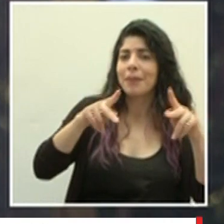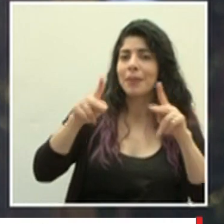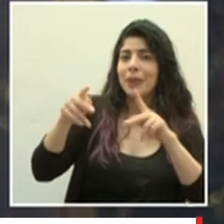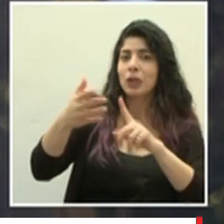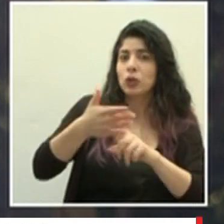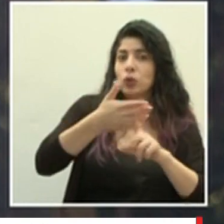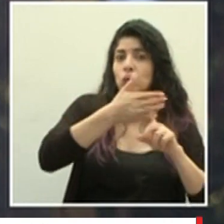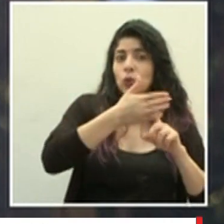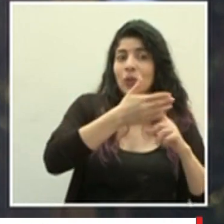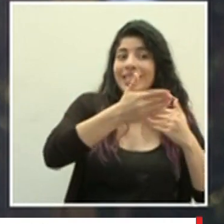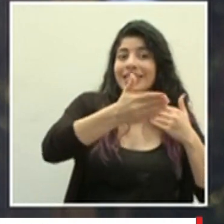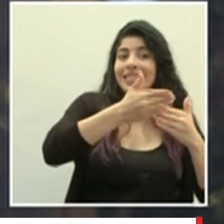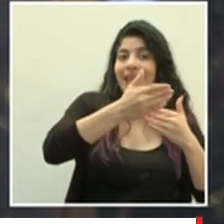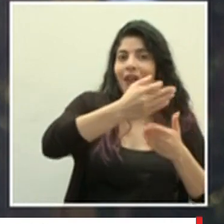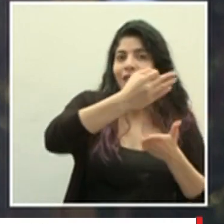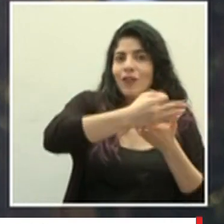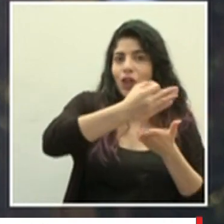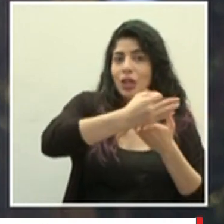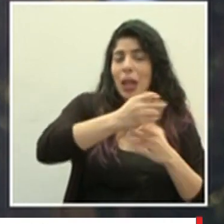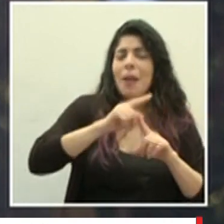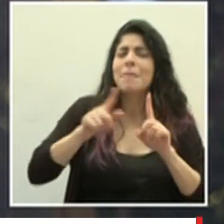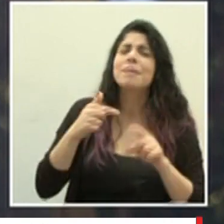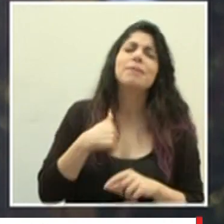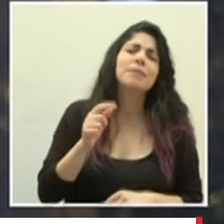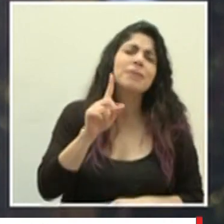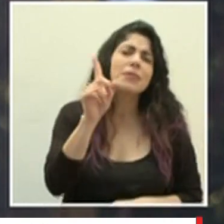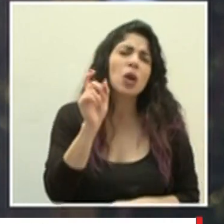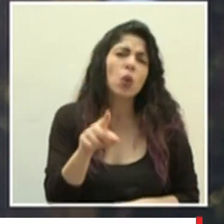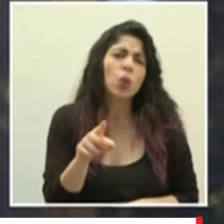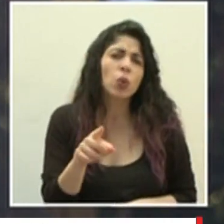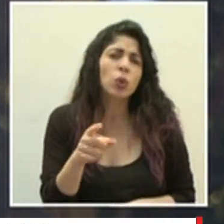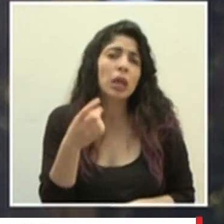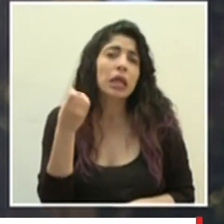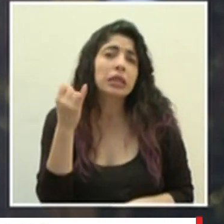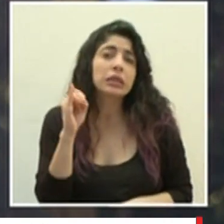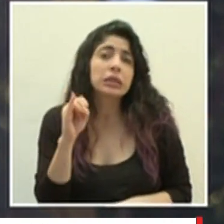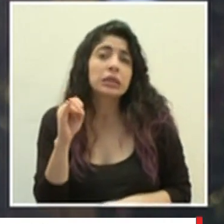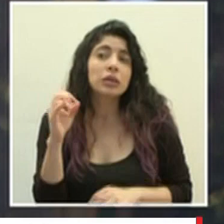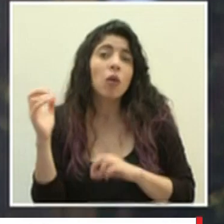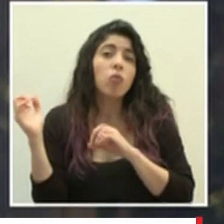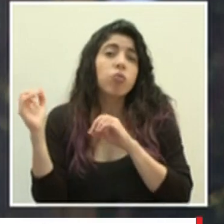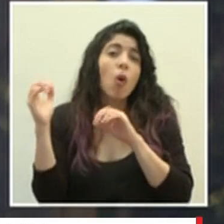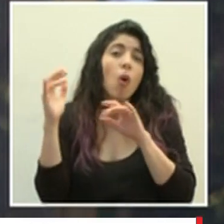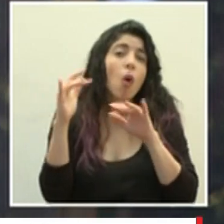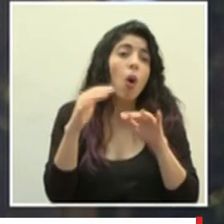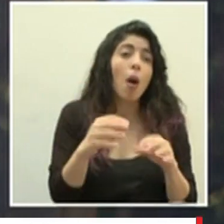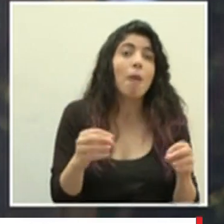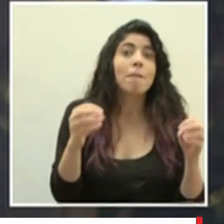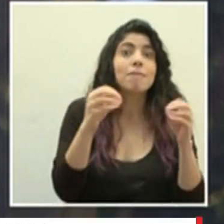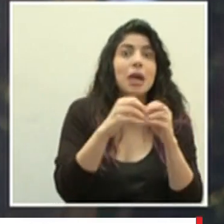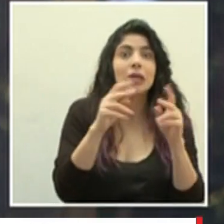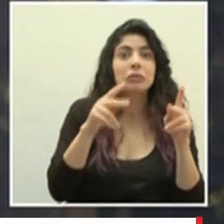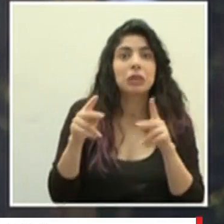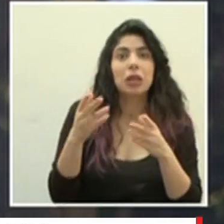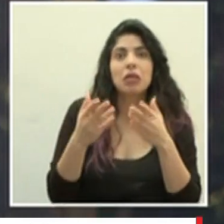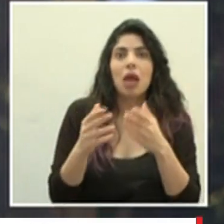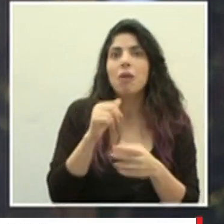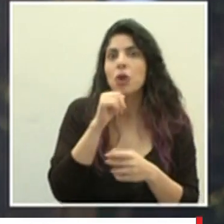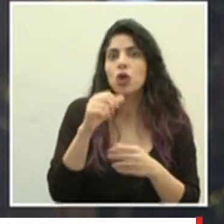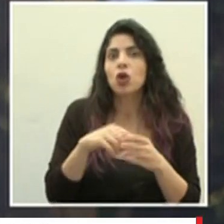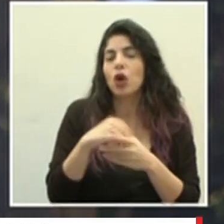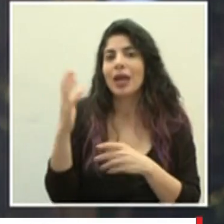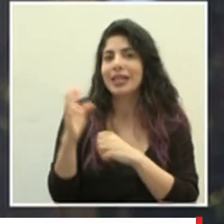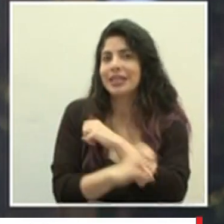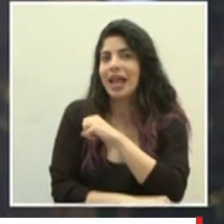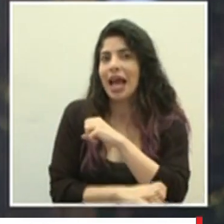del cordón fronterizo, pero pregunto, en una eventual llegada de más personas, que no necesariamente tienen que ser extranjeros, ¿se